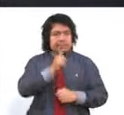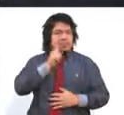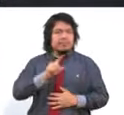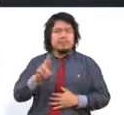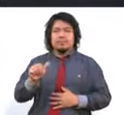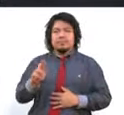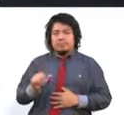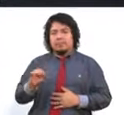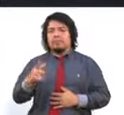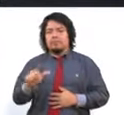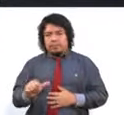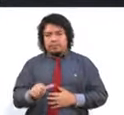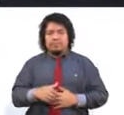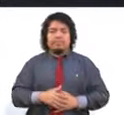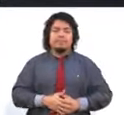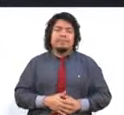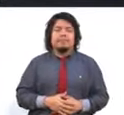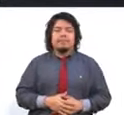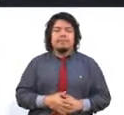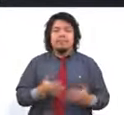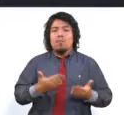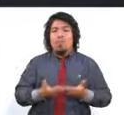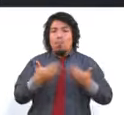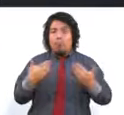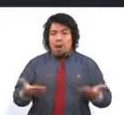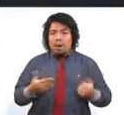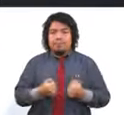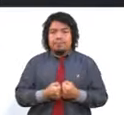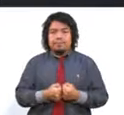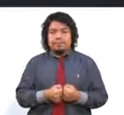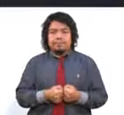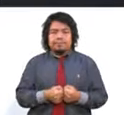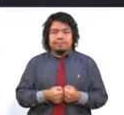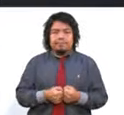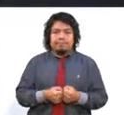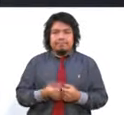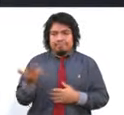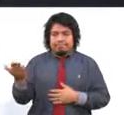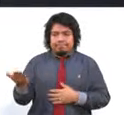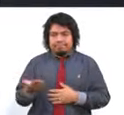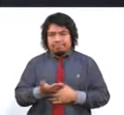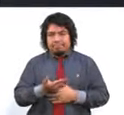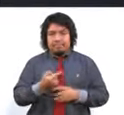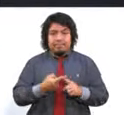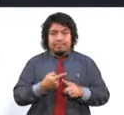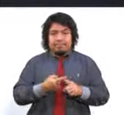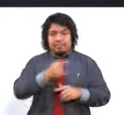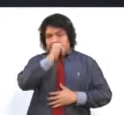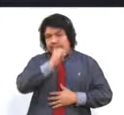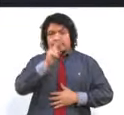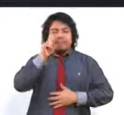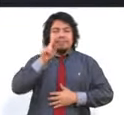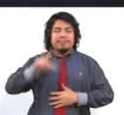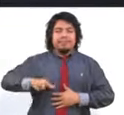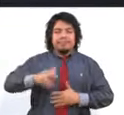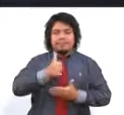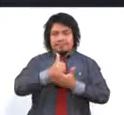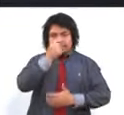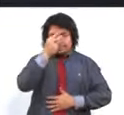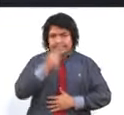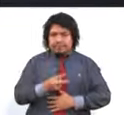Rodríguez Velázquez. A continuación, escuchemos el mensaje que nos dirige la jefa de gobierno de la Ciudad